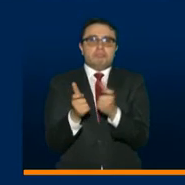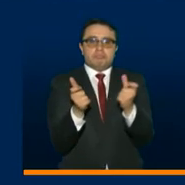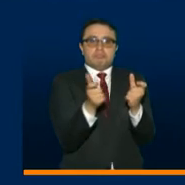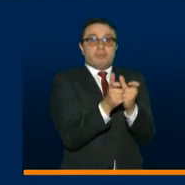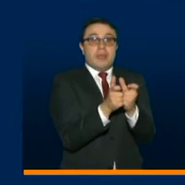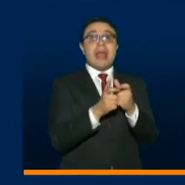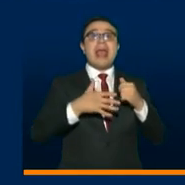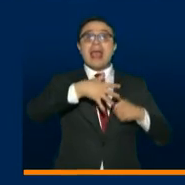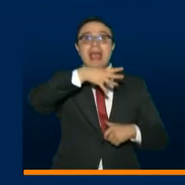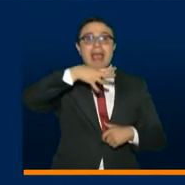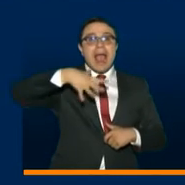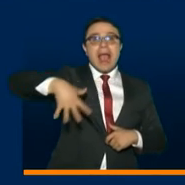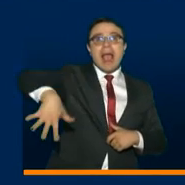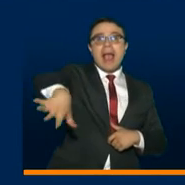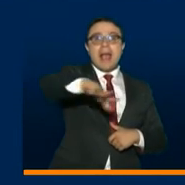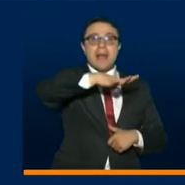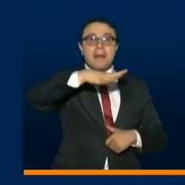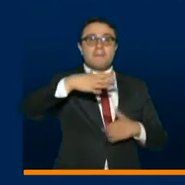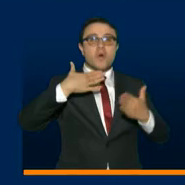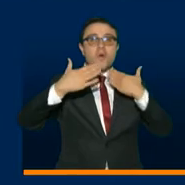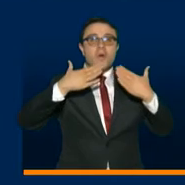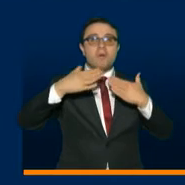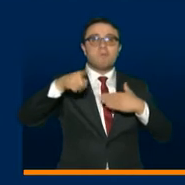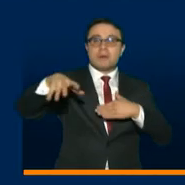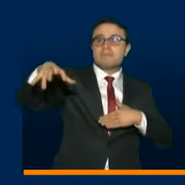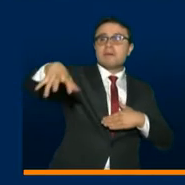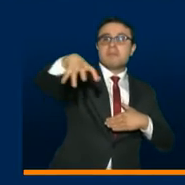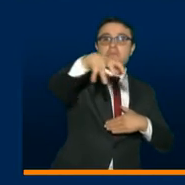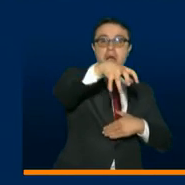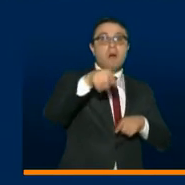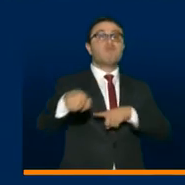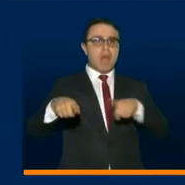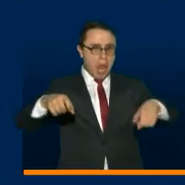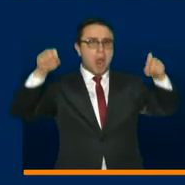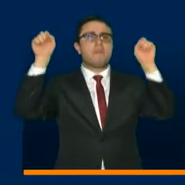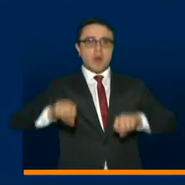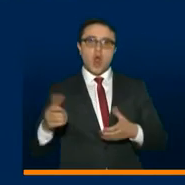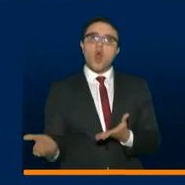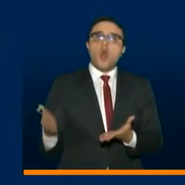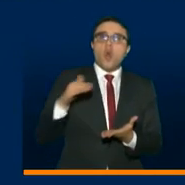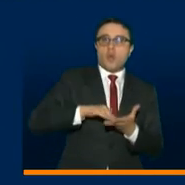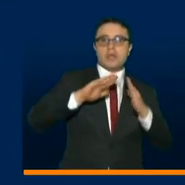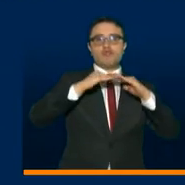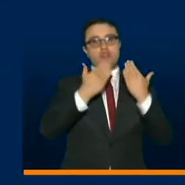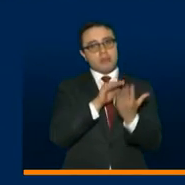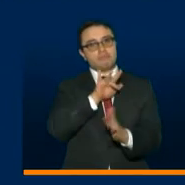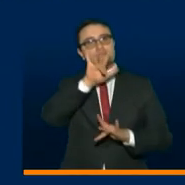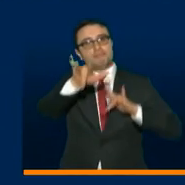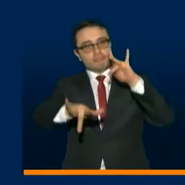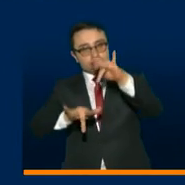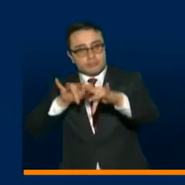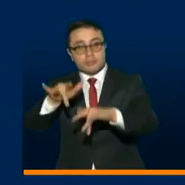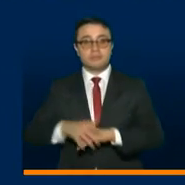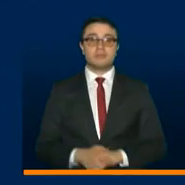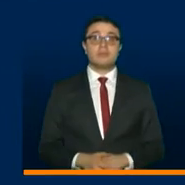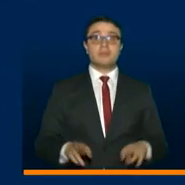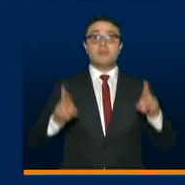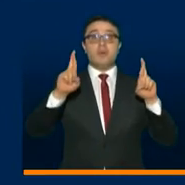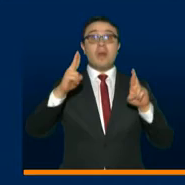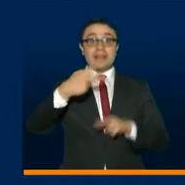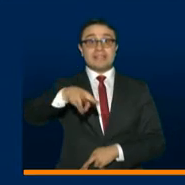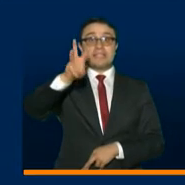escuelas rurales dispersas están en posibilidad de volver a las aulas. Esperamos que el próximo 18 de enero